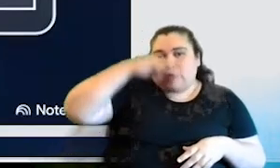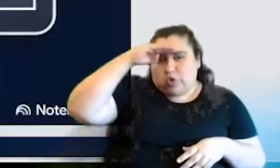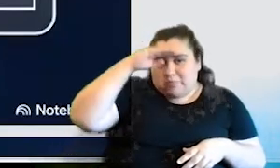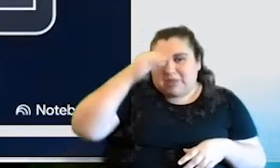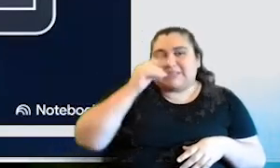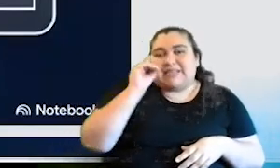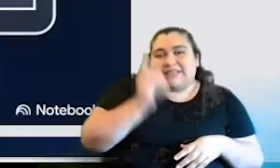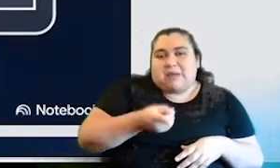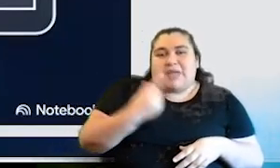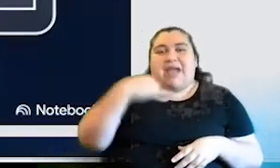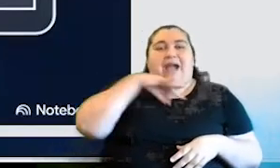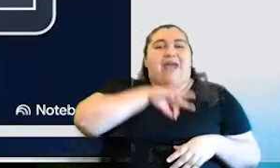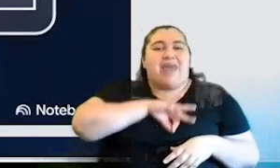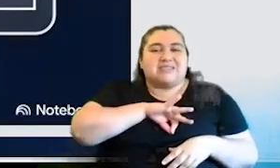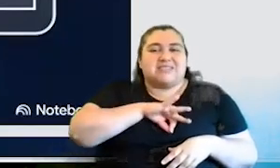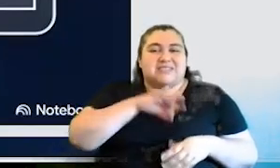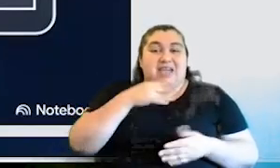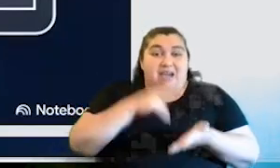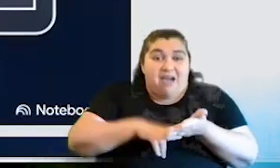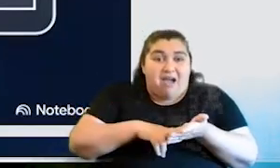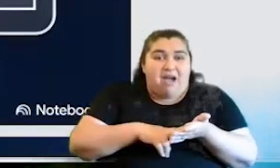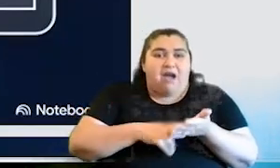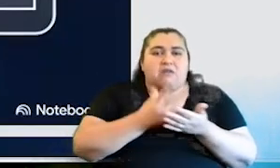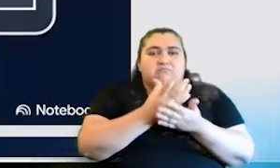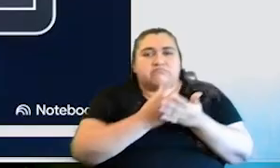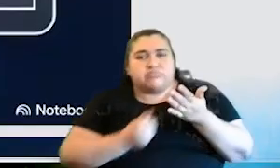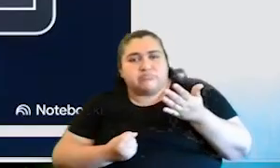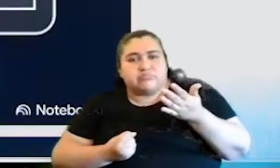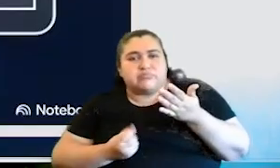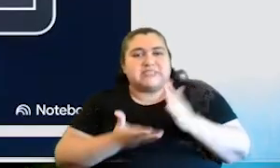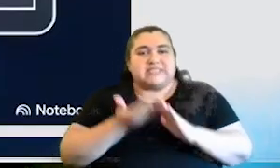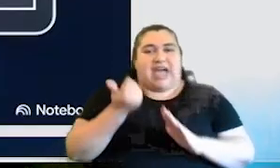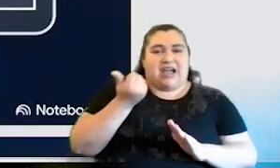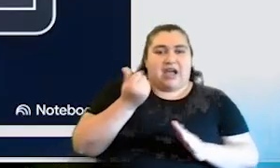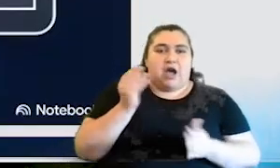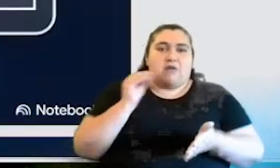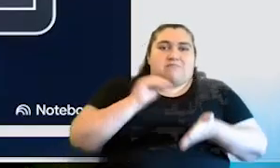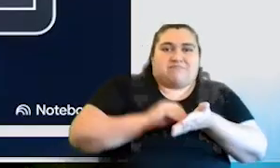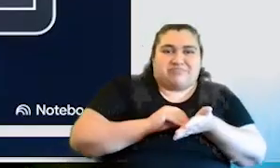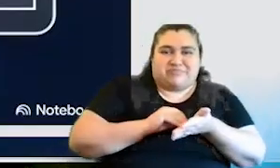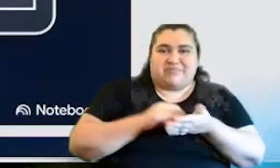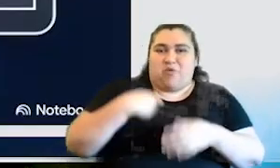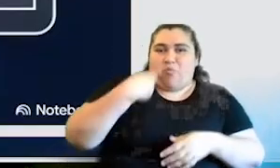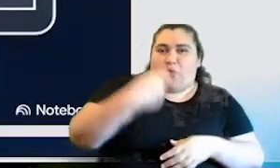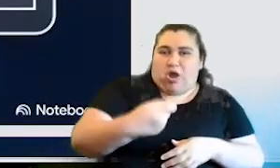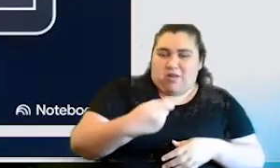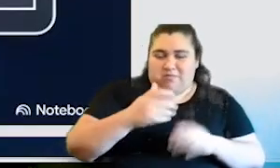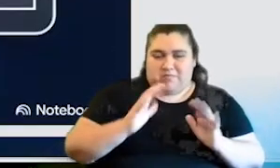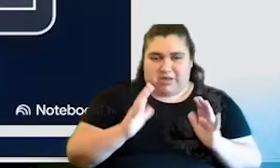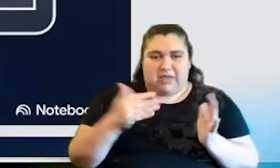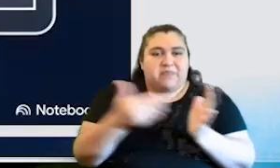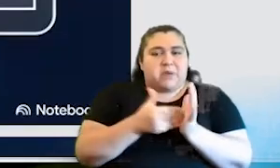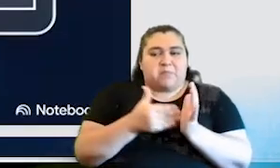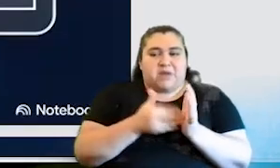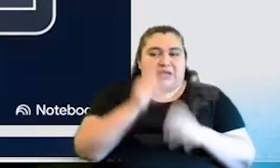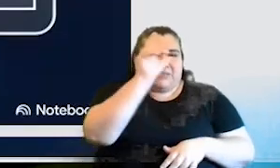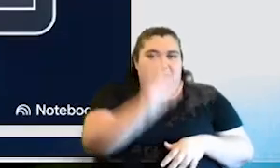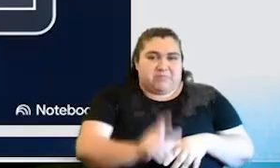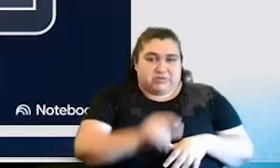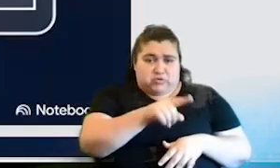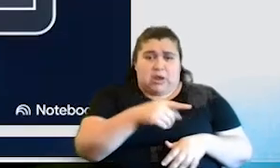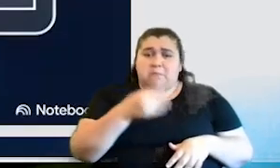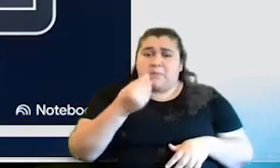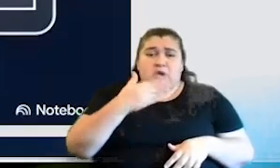de ganancias. Lo que pasa es que tiene la obligación de poner una sola liquidación anual a disposición del empleado. Pero todos los meses